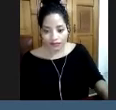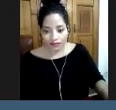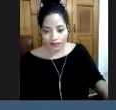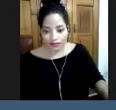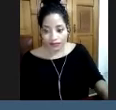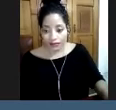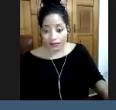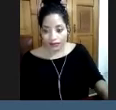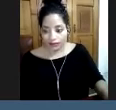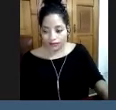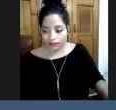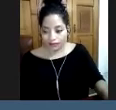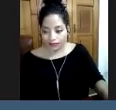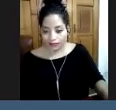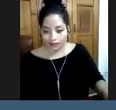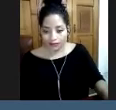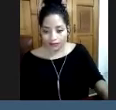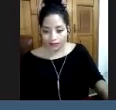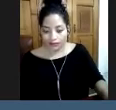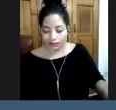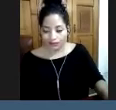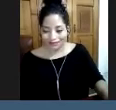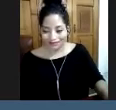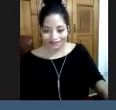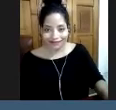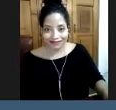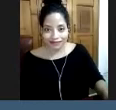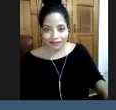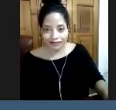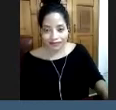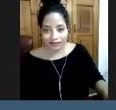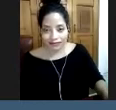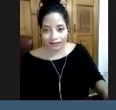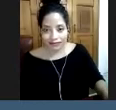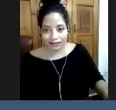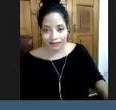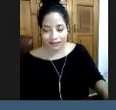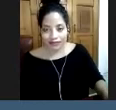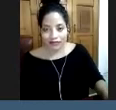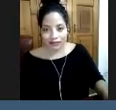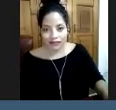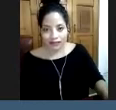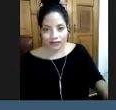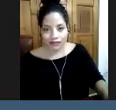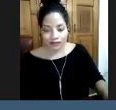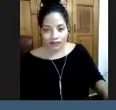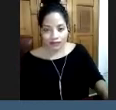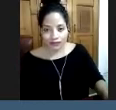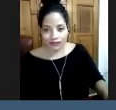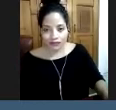Eso es lo que, una de las facultades más grandes, por lo cual los compañeros de mi